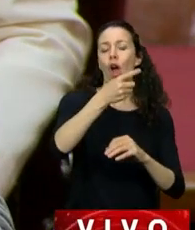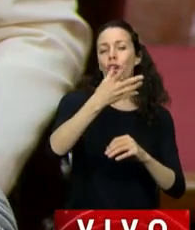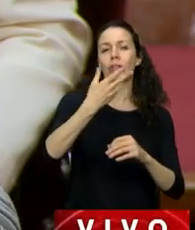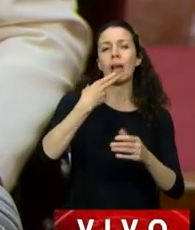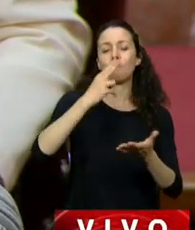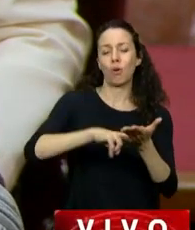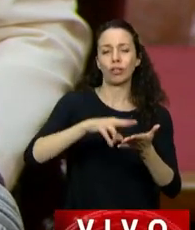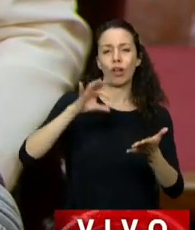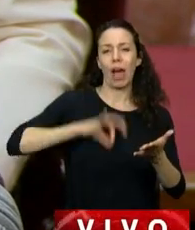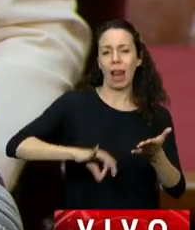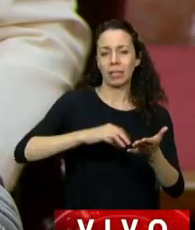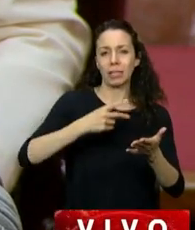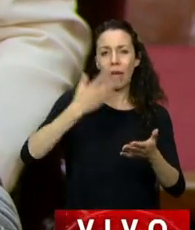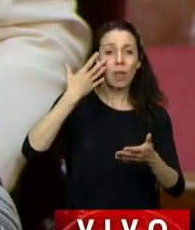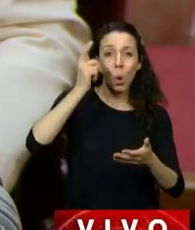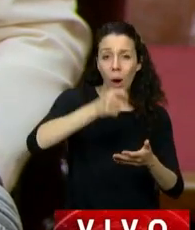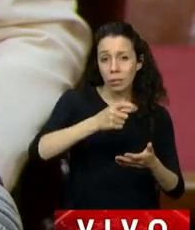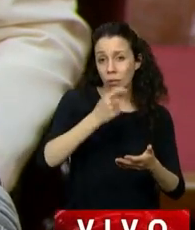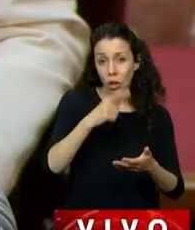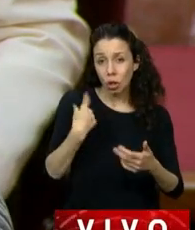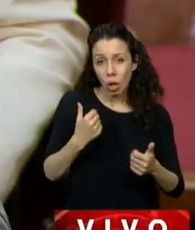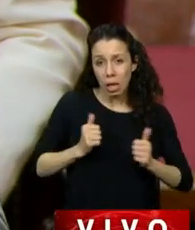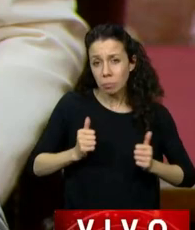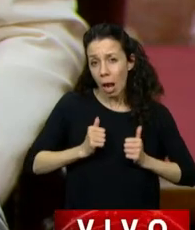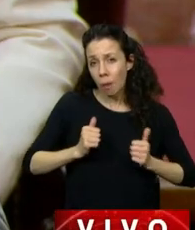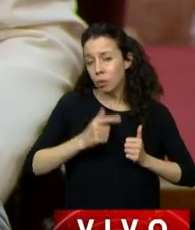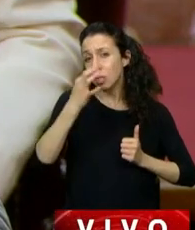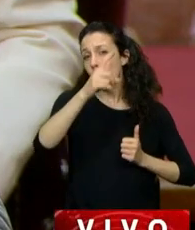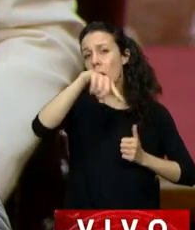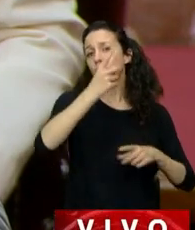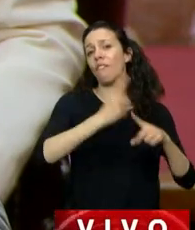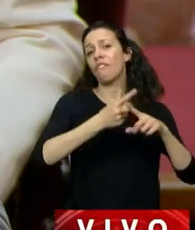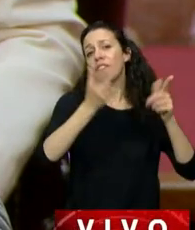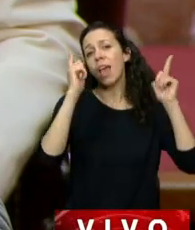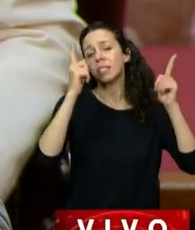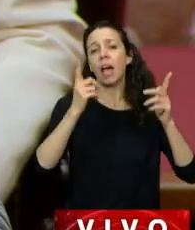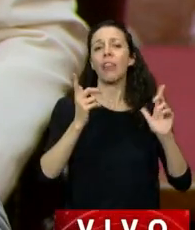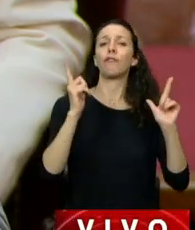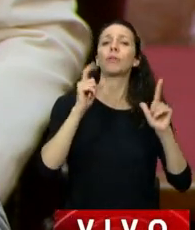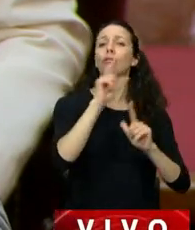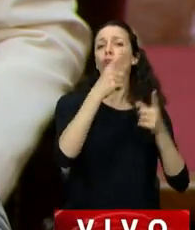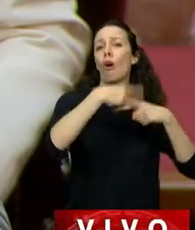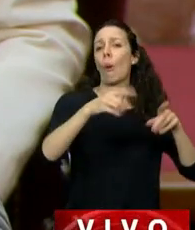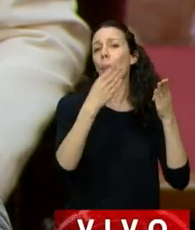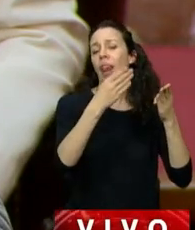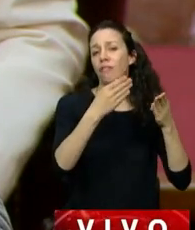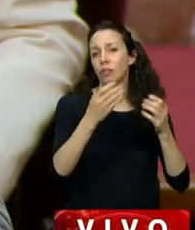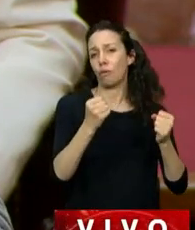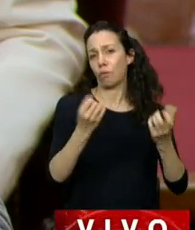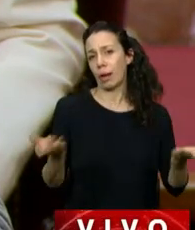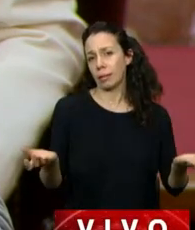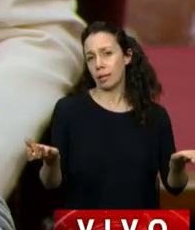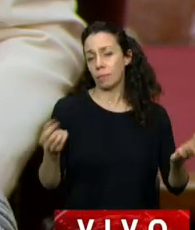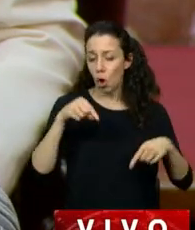problemas, los jueces van a seguir de fiesta disfrutando de sus privilegios. Hoy votamos esto sin ningún tipo de